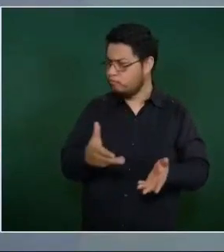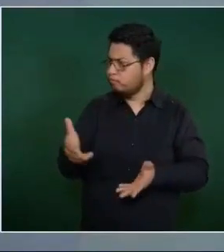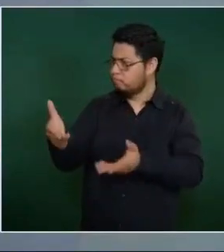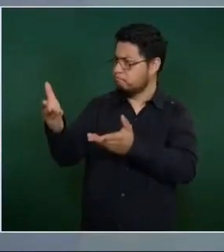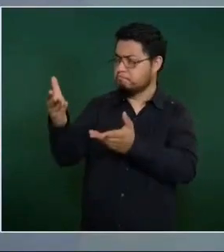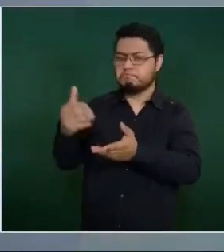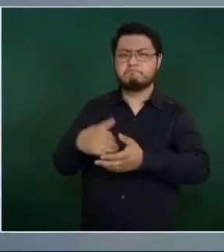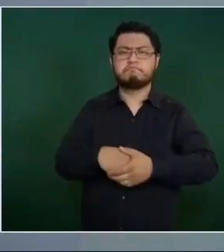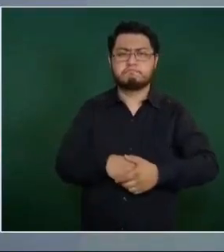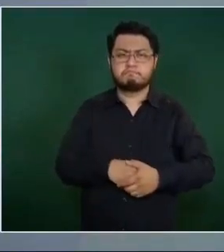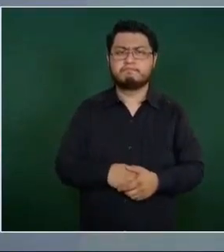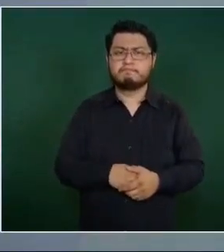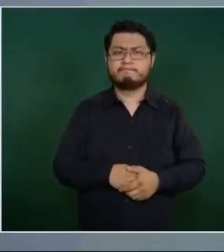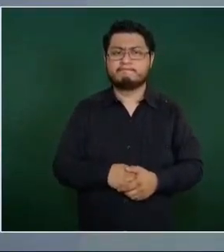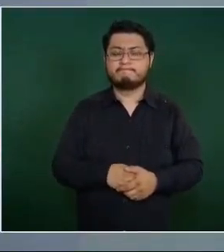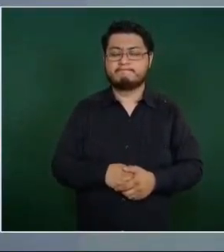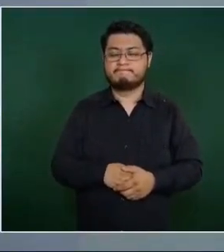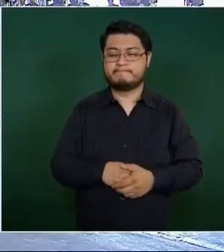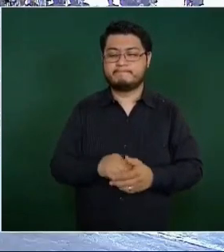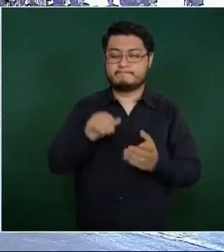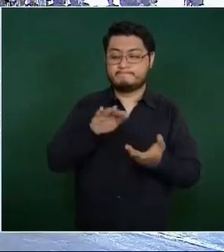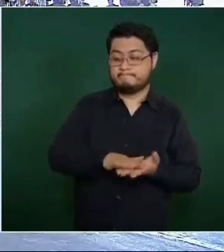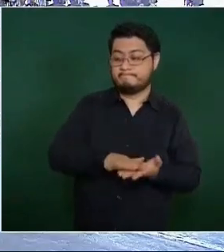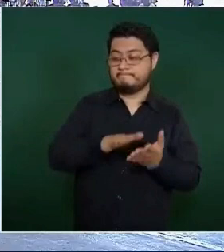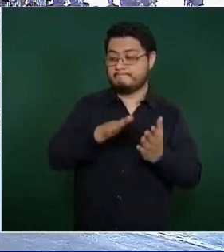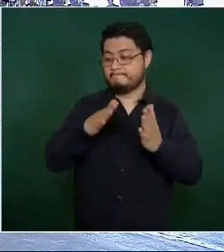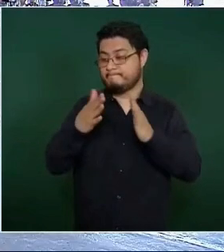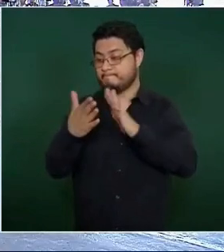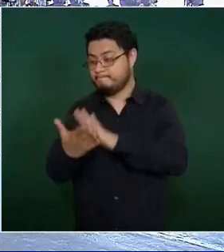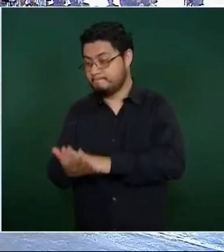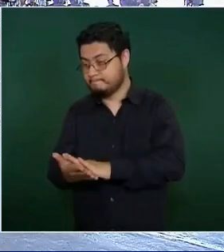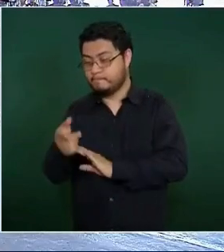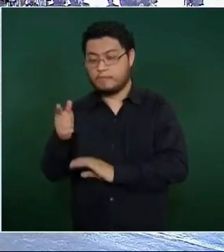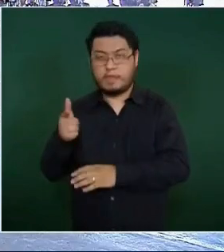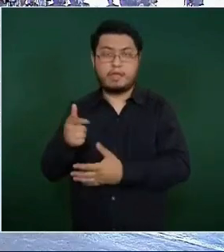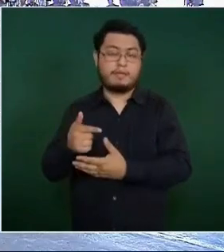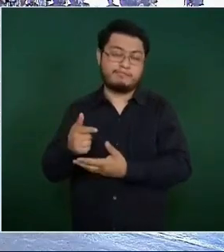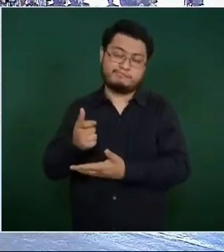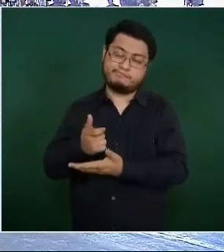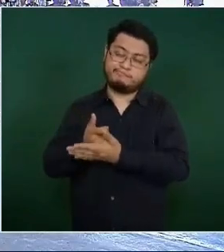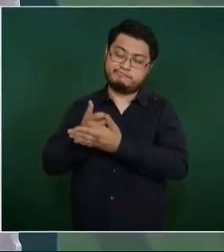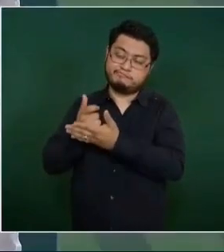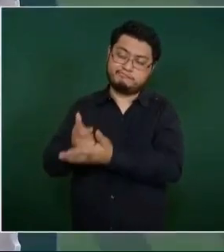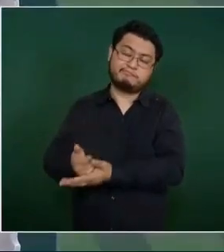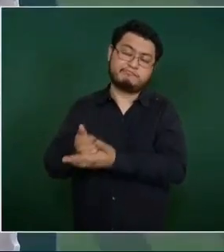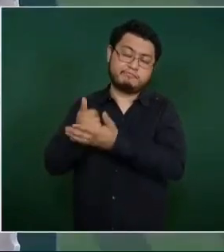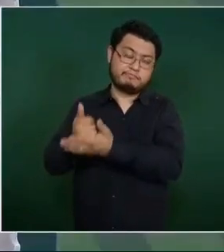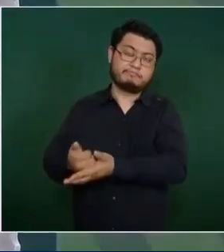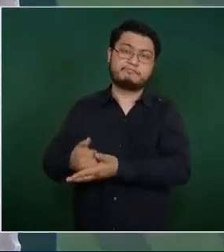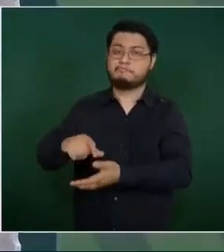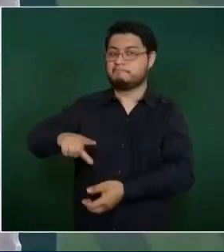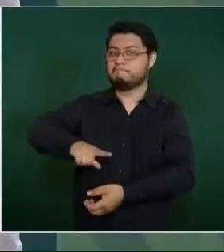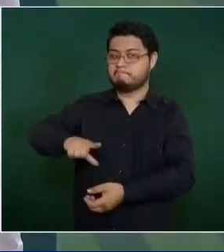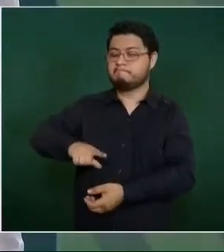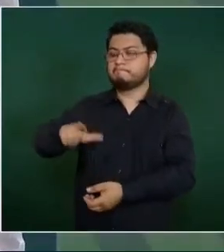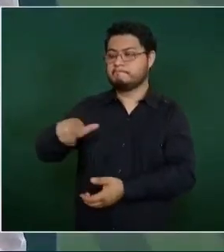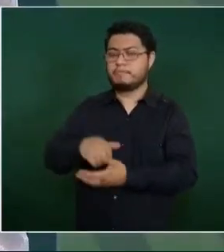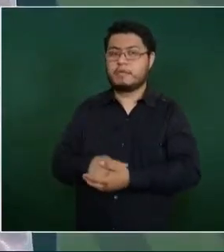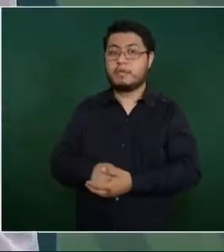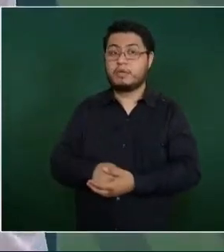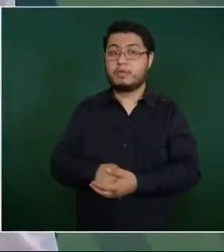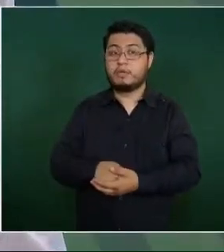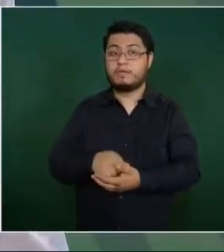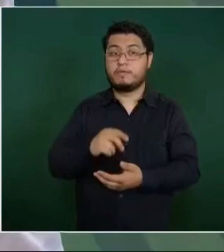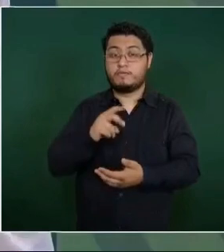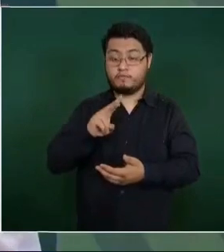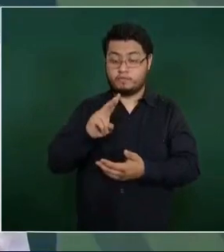el lado del gobierno. Y los dos que aguantaron, uno